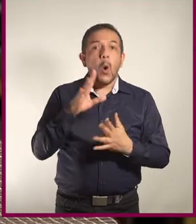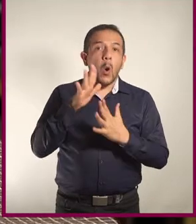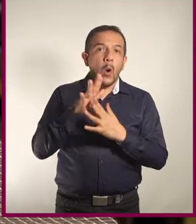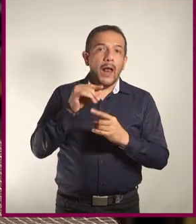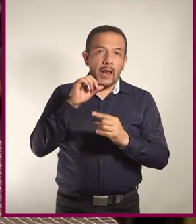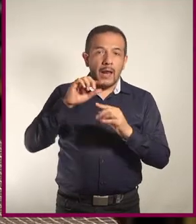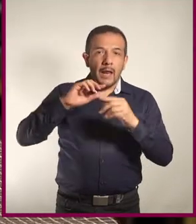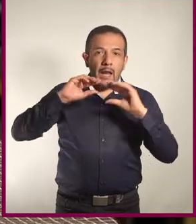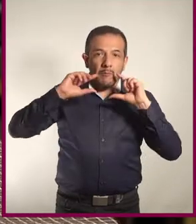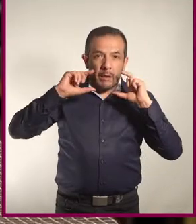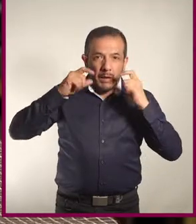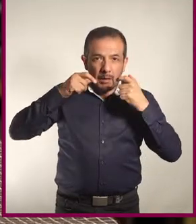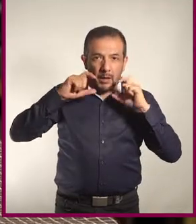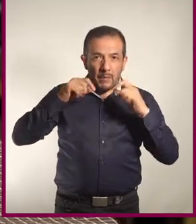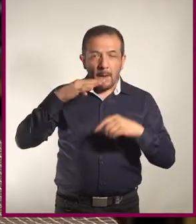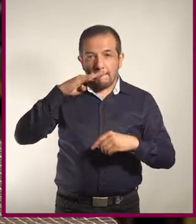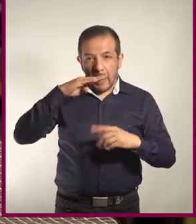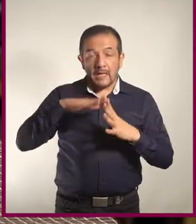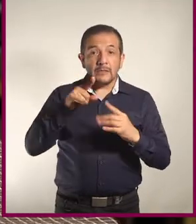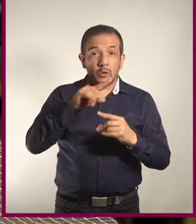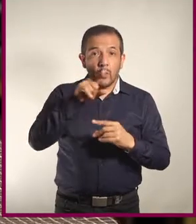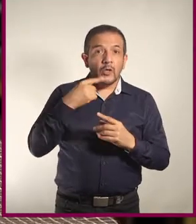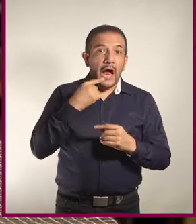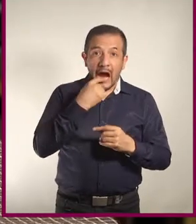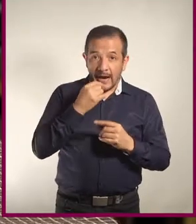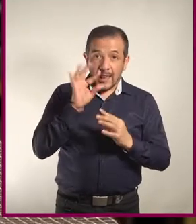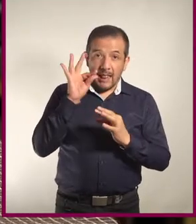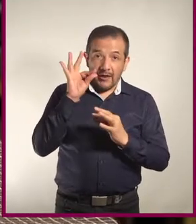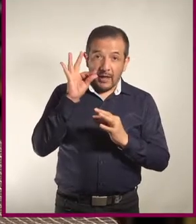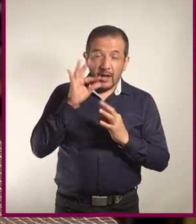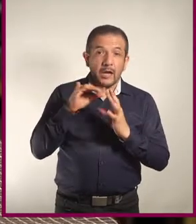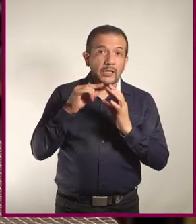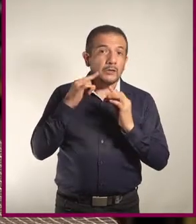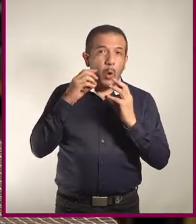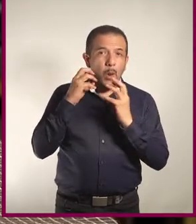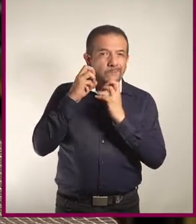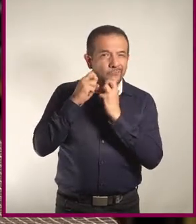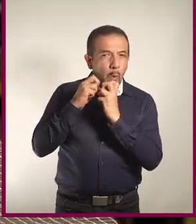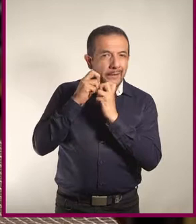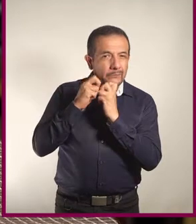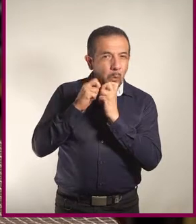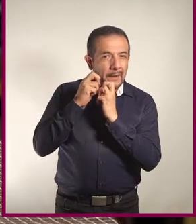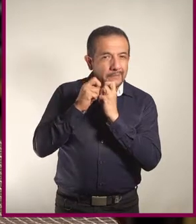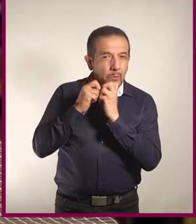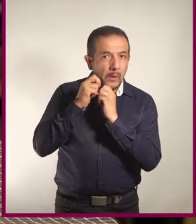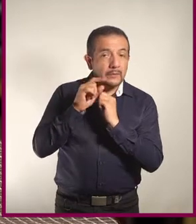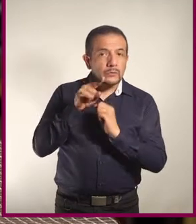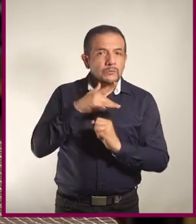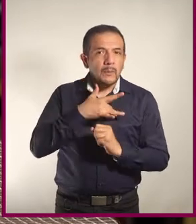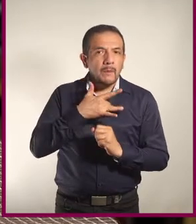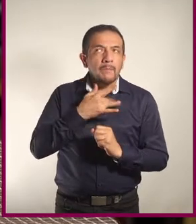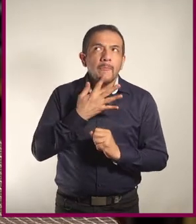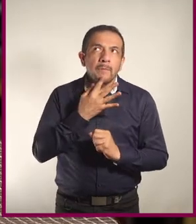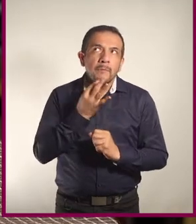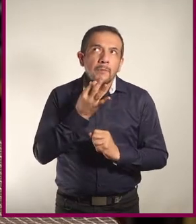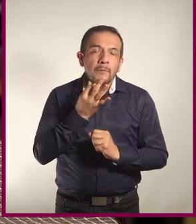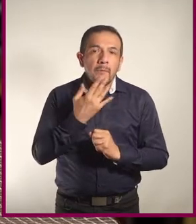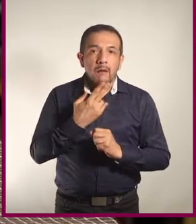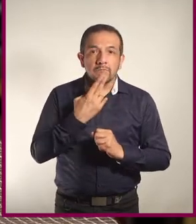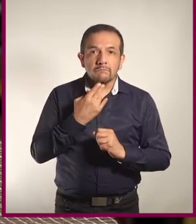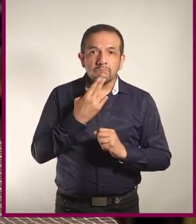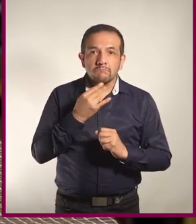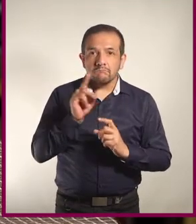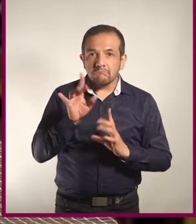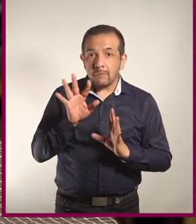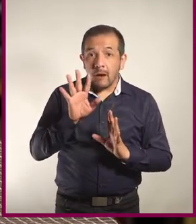se mastique el tiempo suficiente para que la enzima amilasa salival haga su trabajo, se sentirá un leve sabor